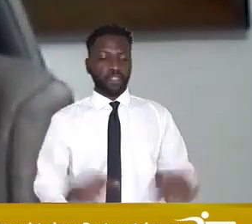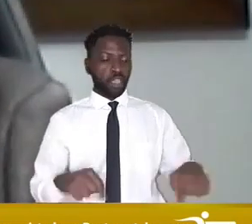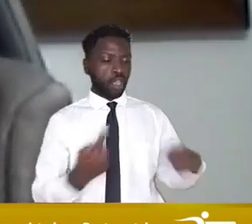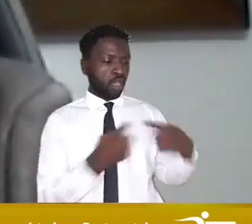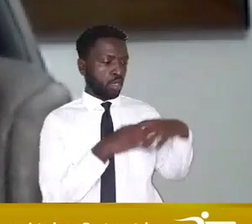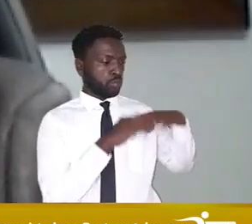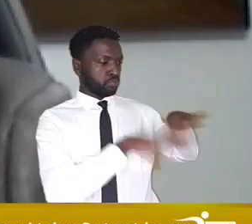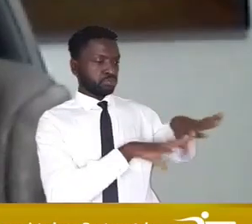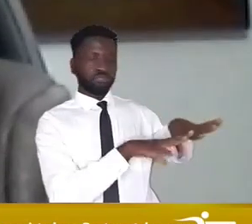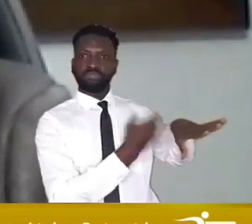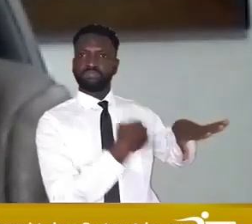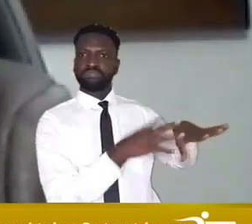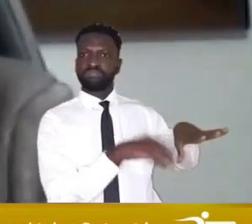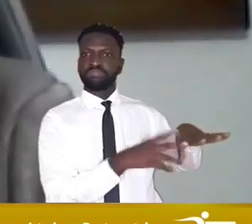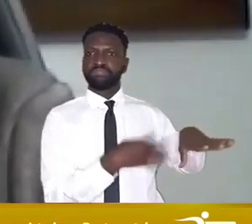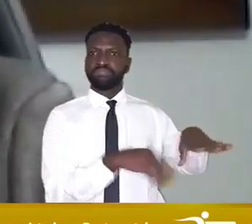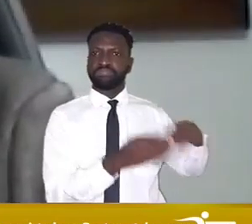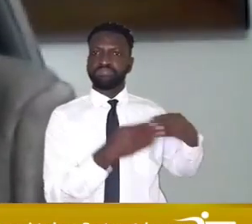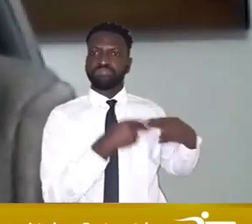jerarquizada, no.